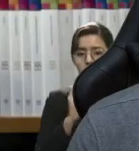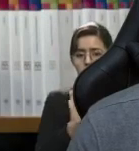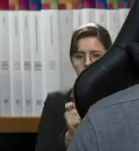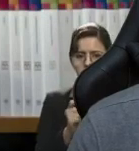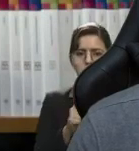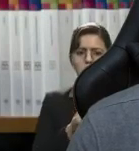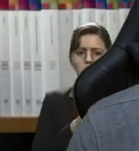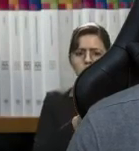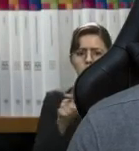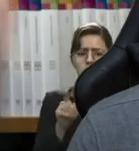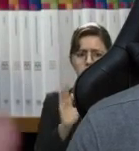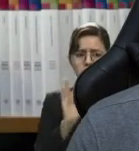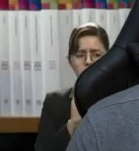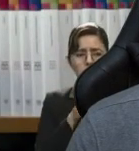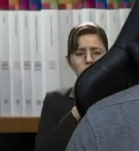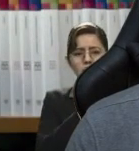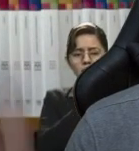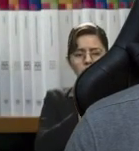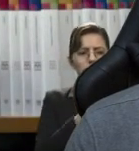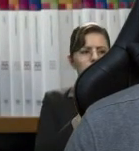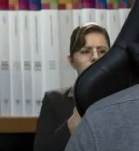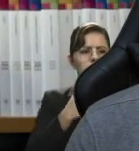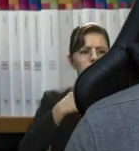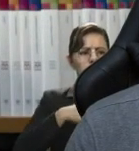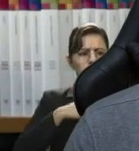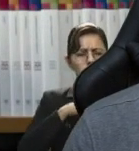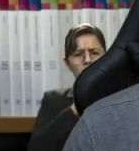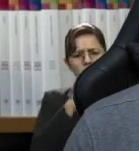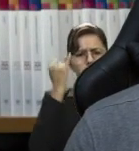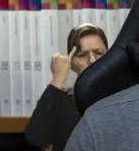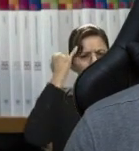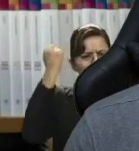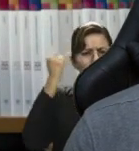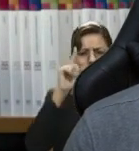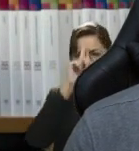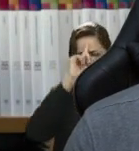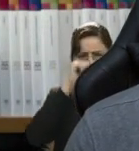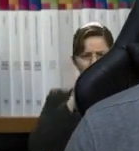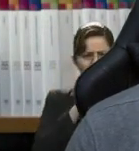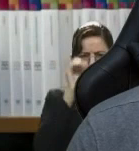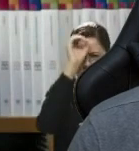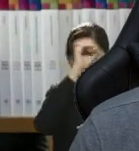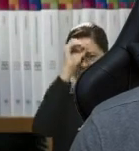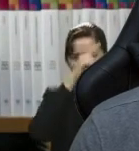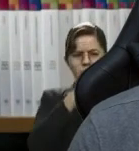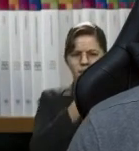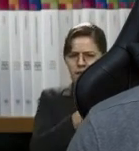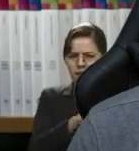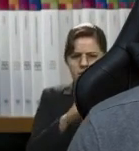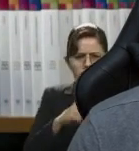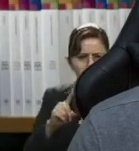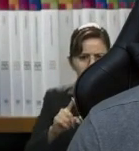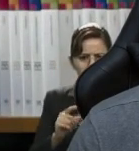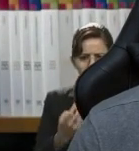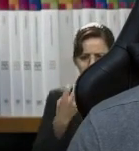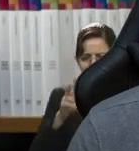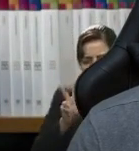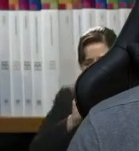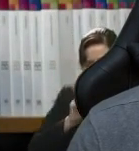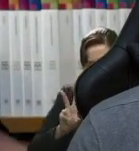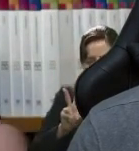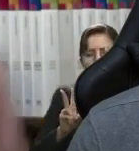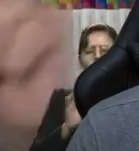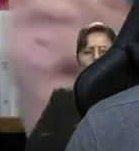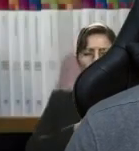tengan la academia pluralidad de ideas y es crítica por eso es lamentable que por los dichos que aquí se ha demostrado